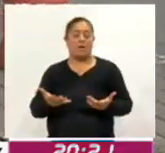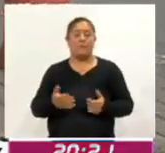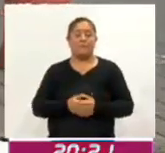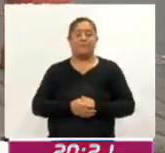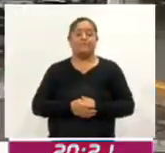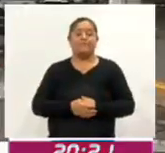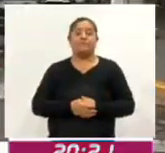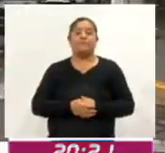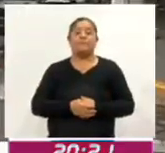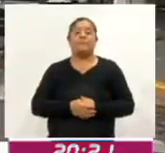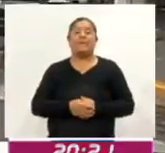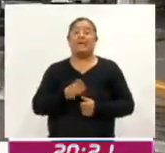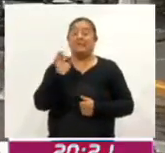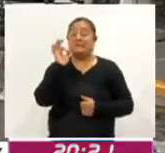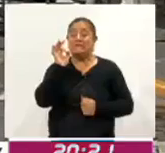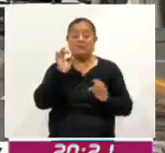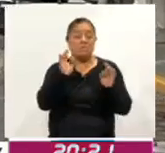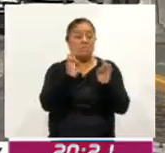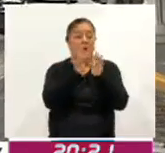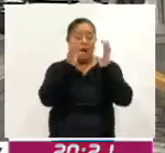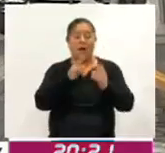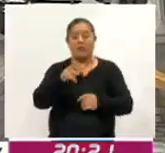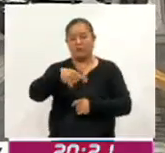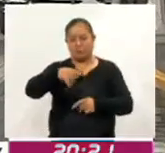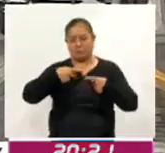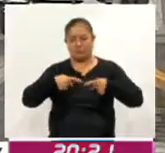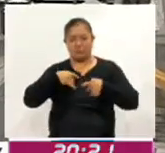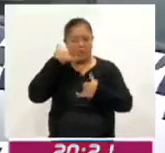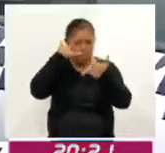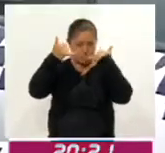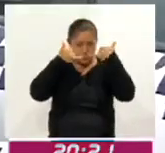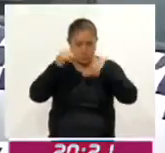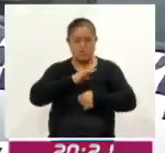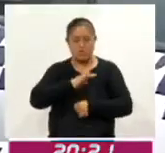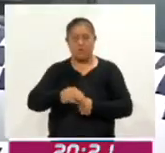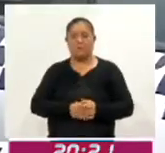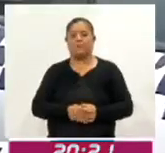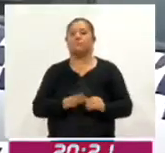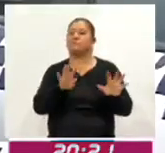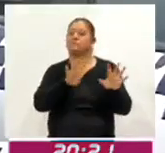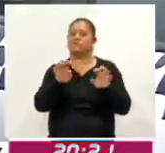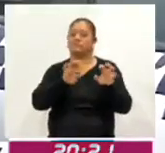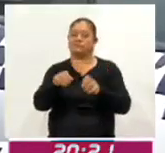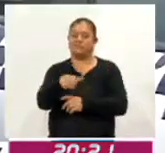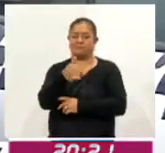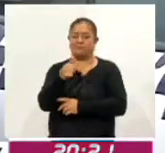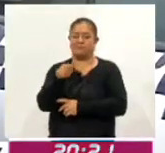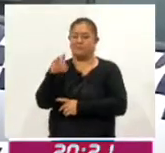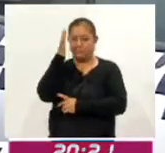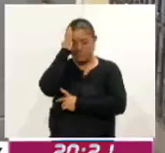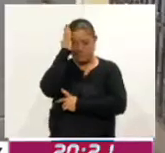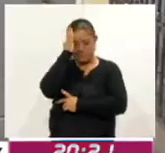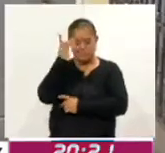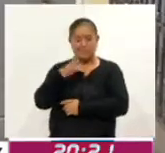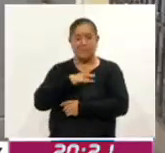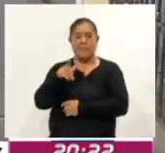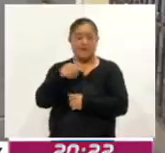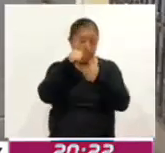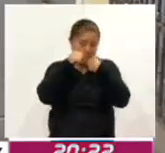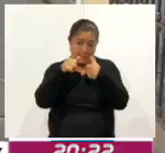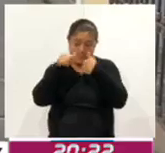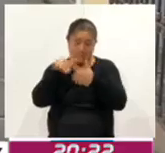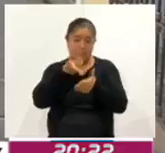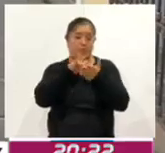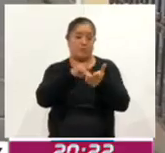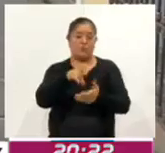que, en caso de algún percance, la ciudadanía puede comunicarse a la línea 911, donde las autoridades estarán pendientes para apoyar